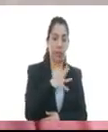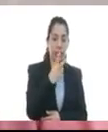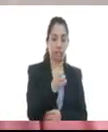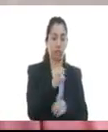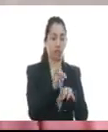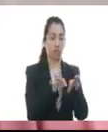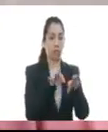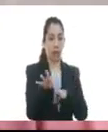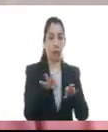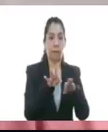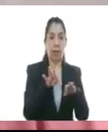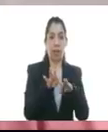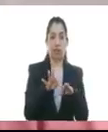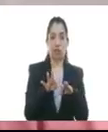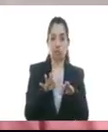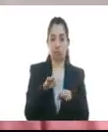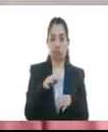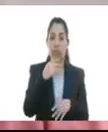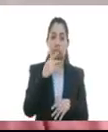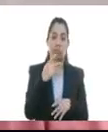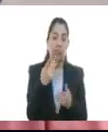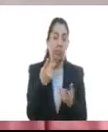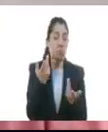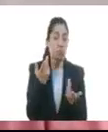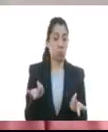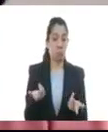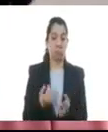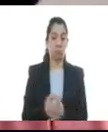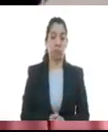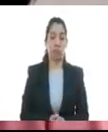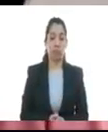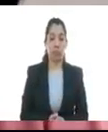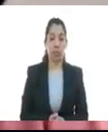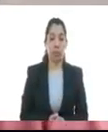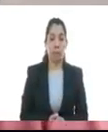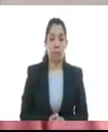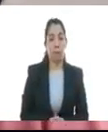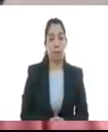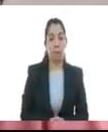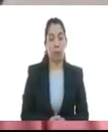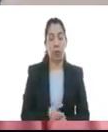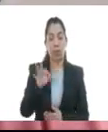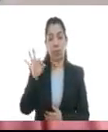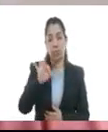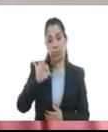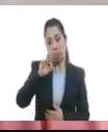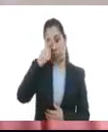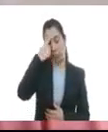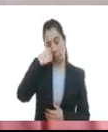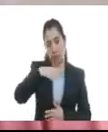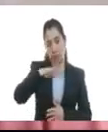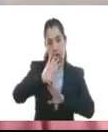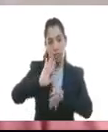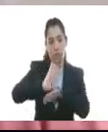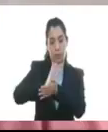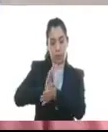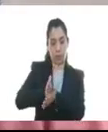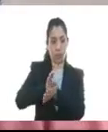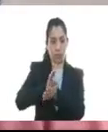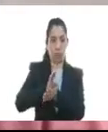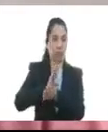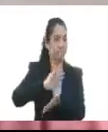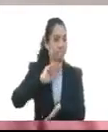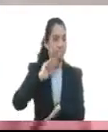estos productos para oponerse a la discriminación, ¿no? Y también el